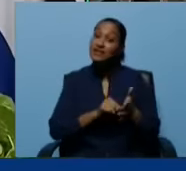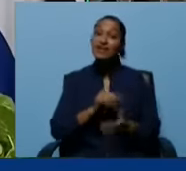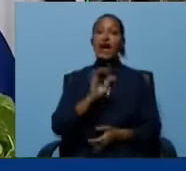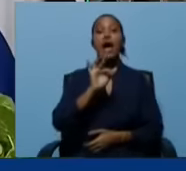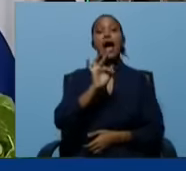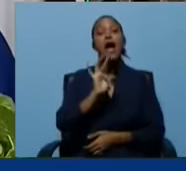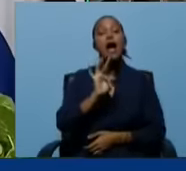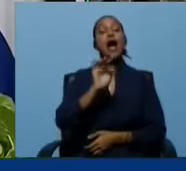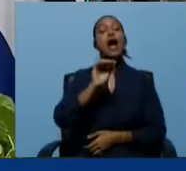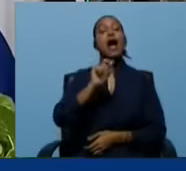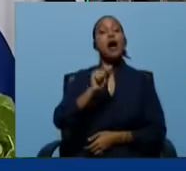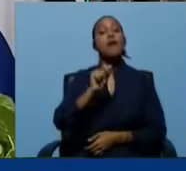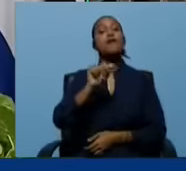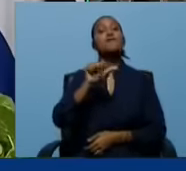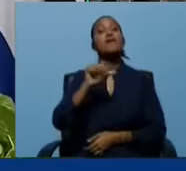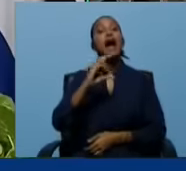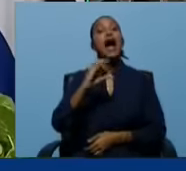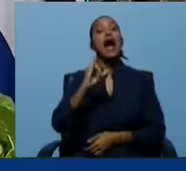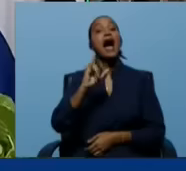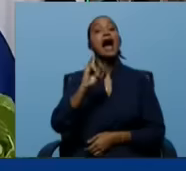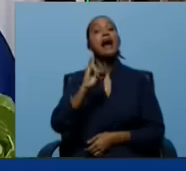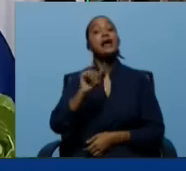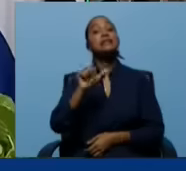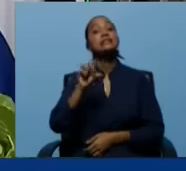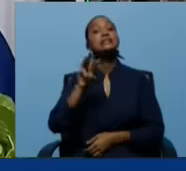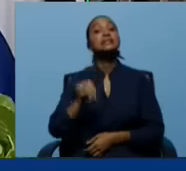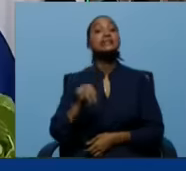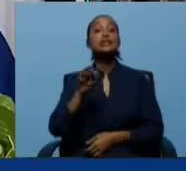estableciéndose como algo normal,